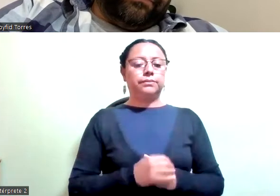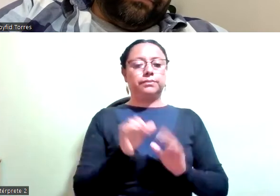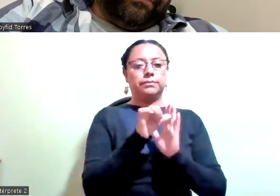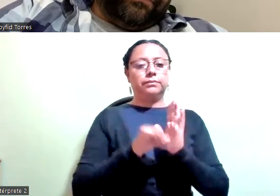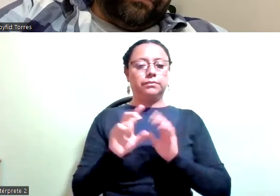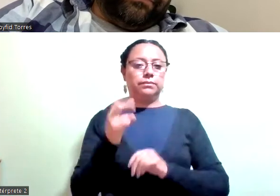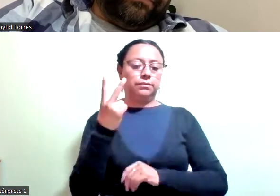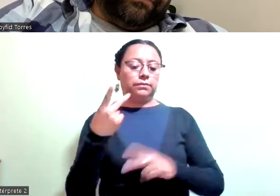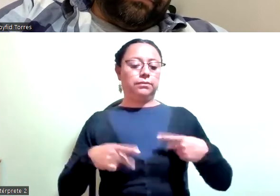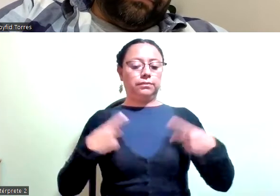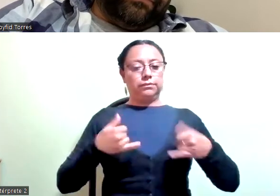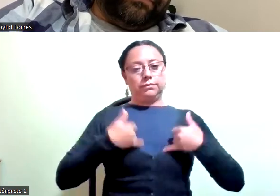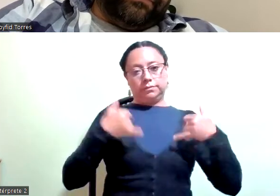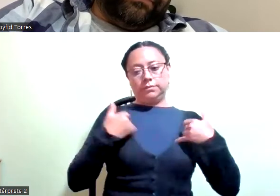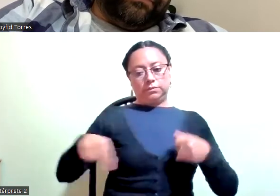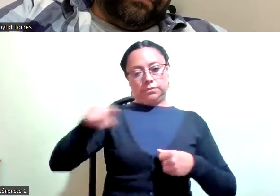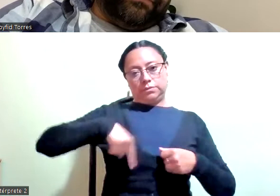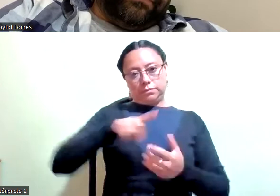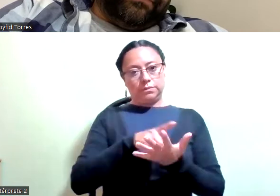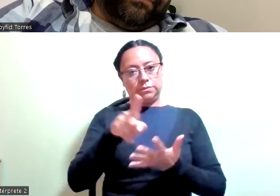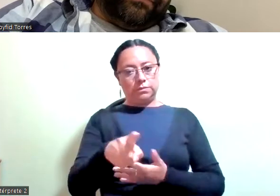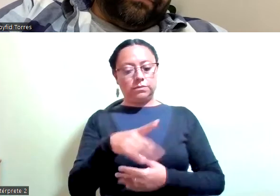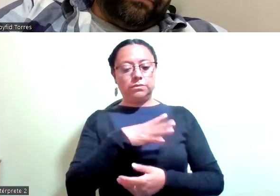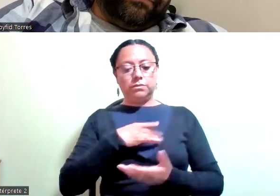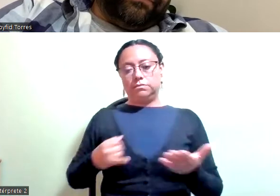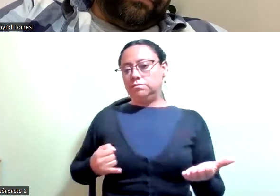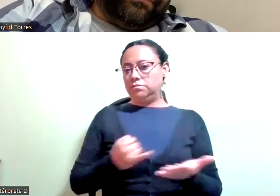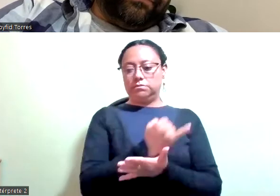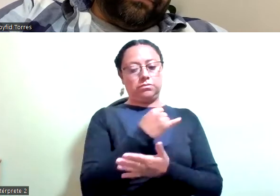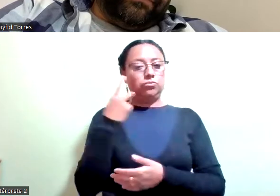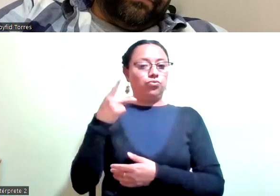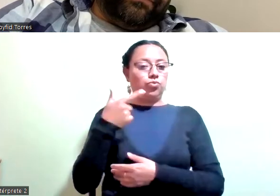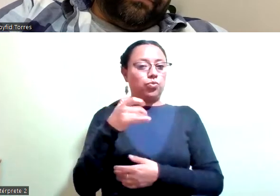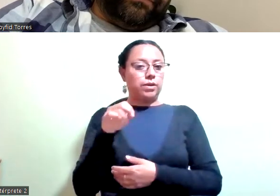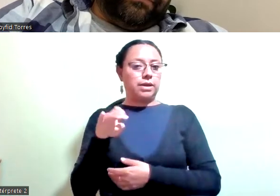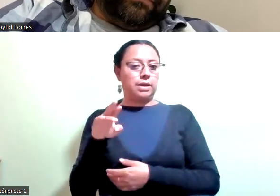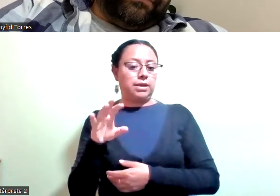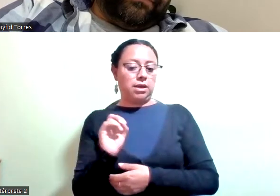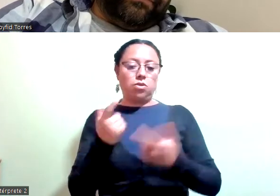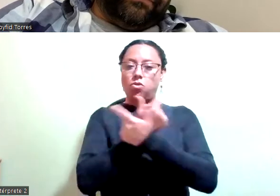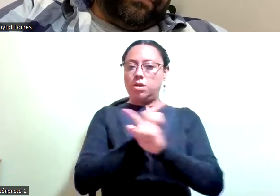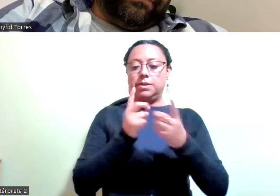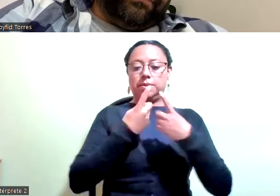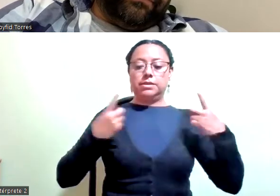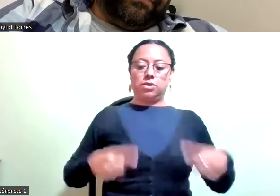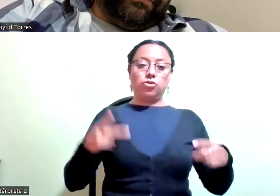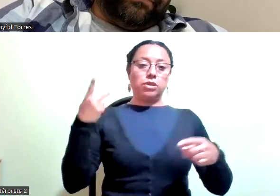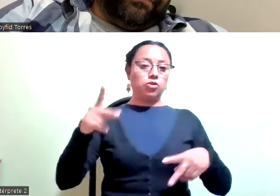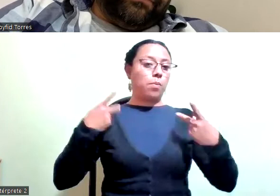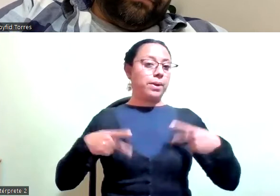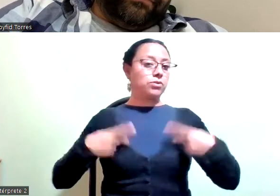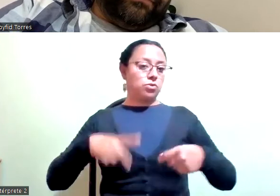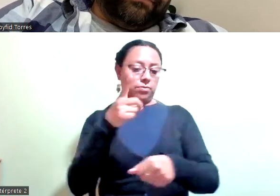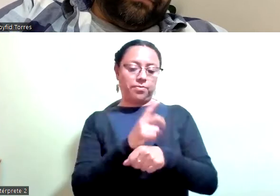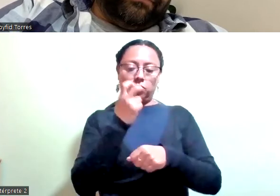las personas jóvenes tienen derecho a la autodeterminación de género y al libre desarrollo de la personalidad. Por lo tanto, el